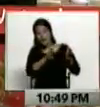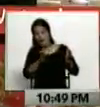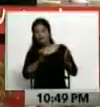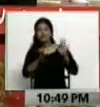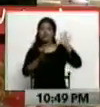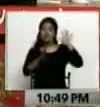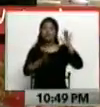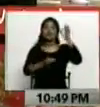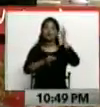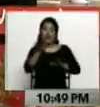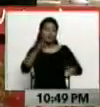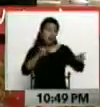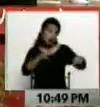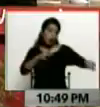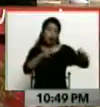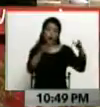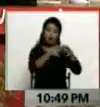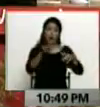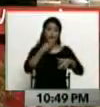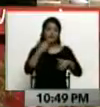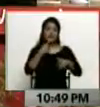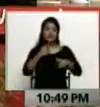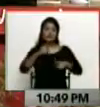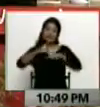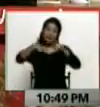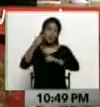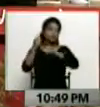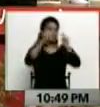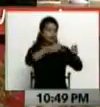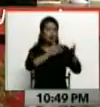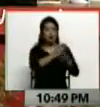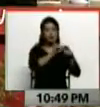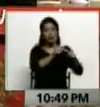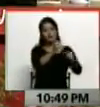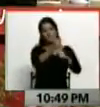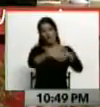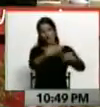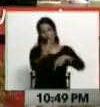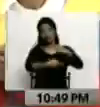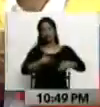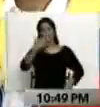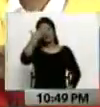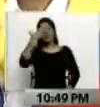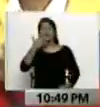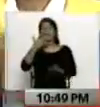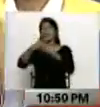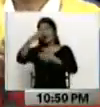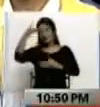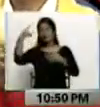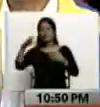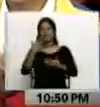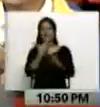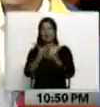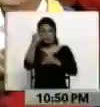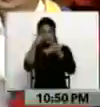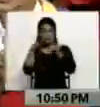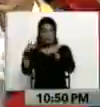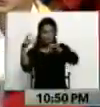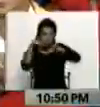nosotros gracias a Dios Esta Revolución ha formado jóvenes muchachos y muchachas para seguir adelante con revolu